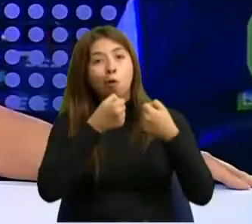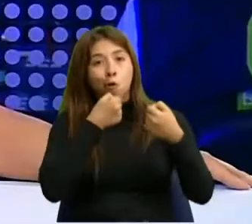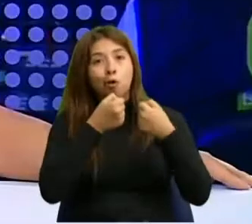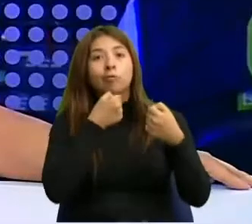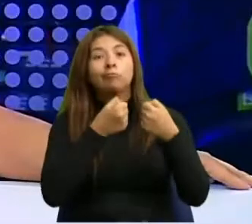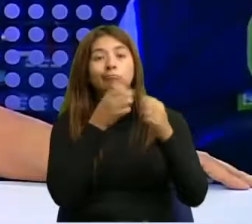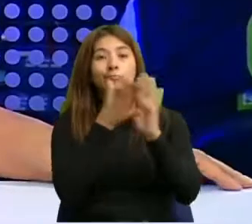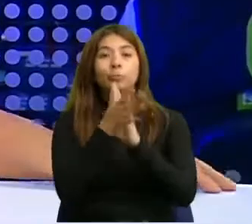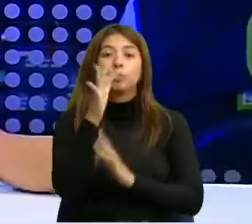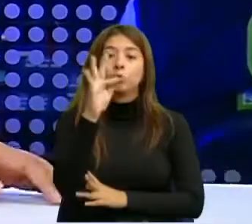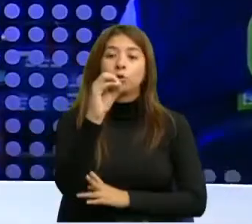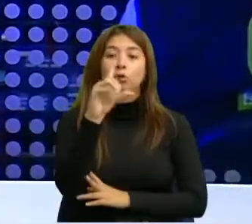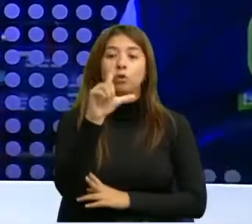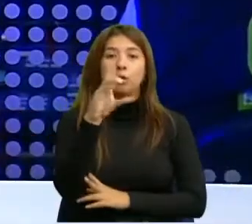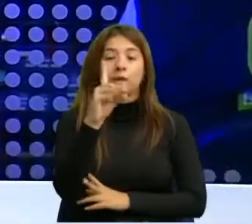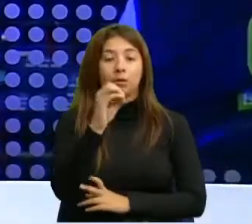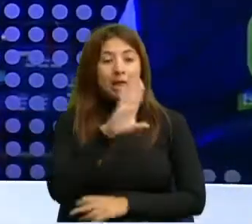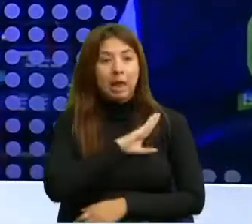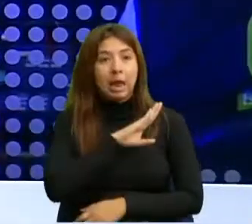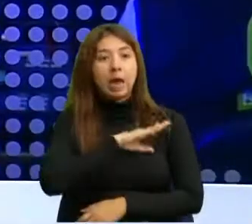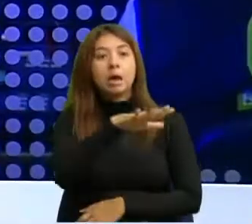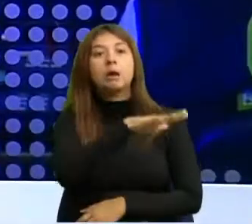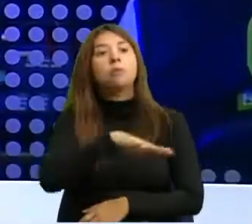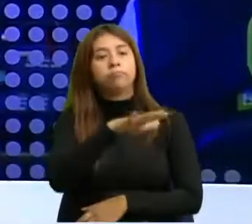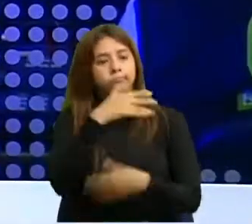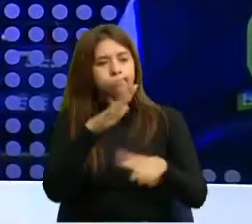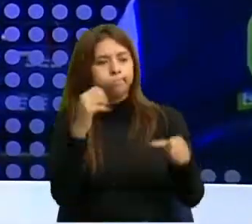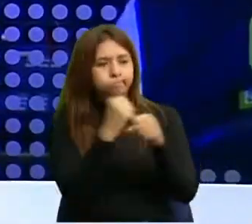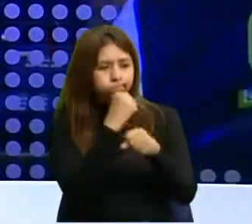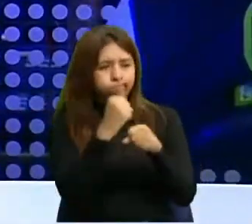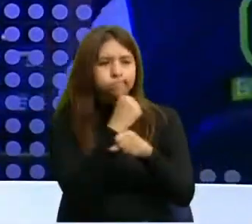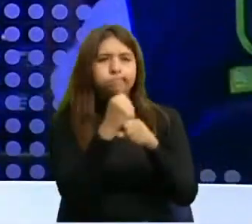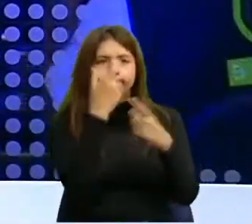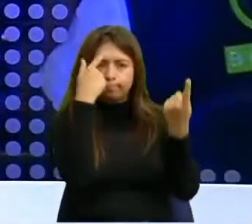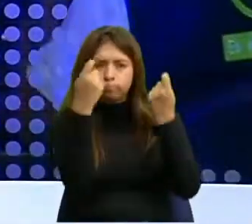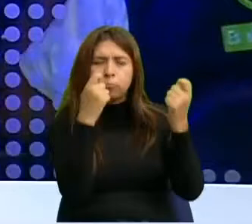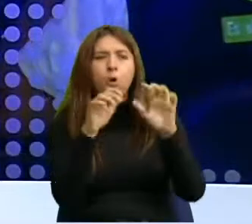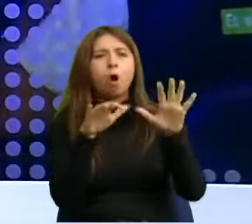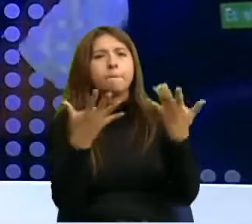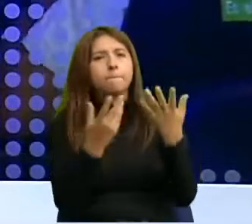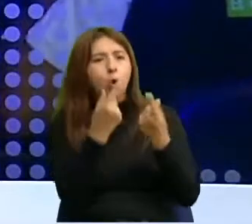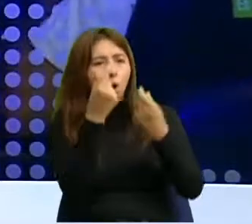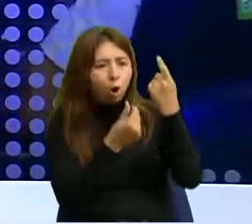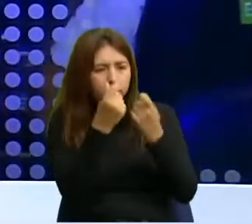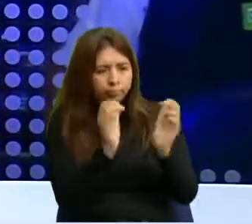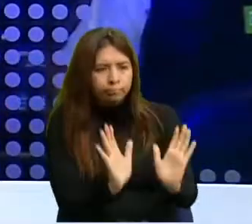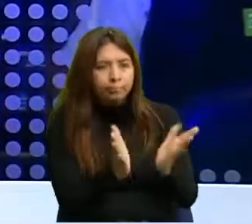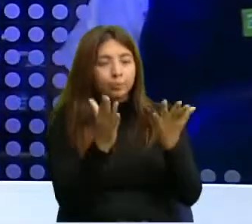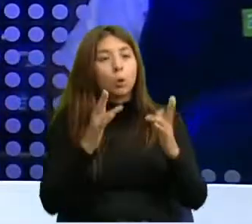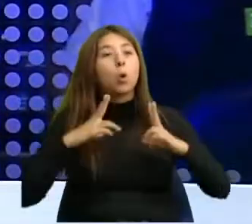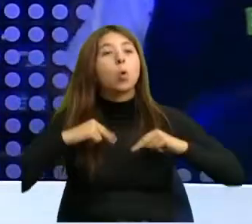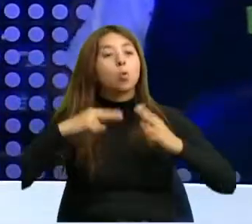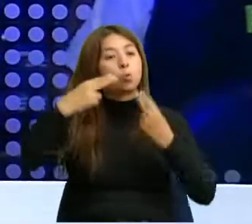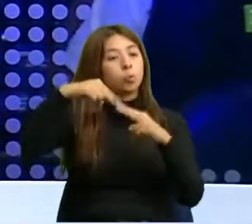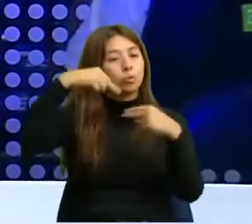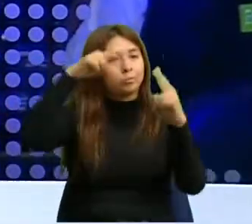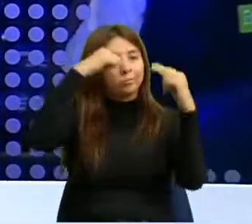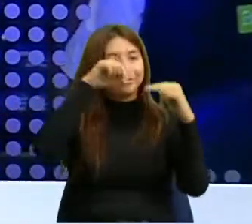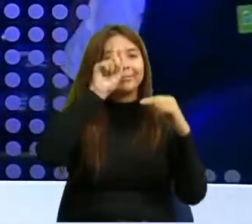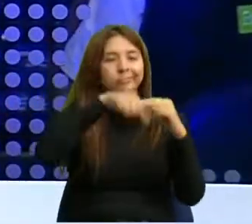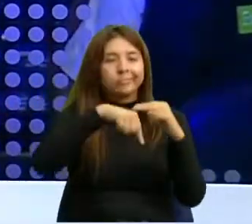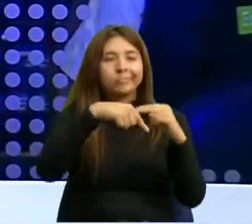En Toledo, la alcaldía y pobladores están articulando estrategias para impulsar el desarrollo económico, turístico y agropecuario del